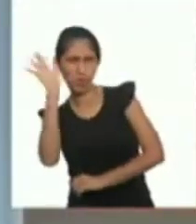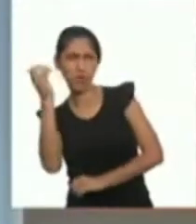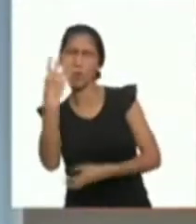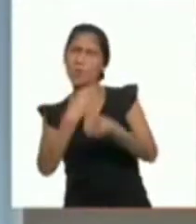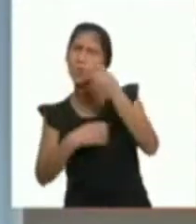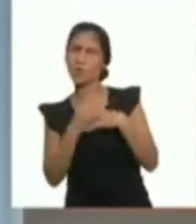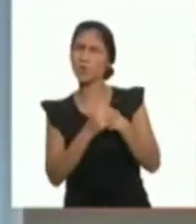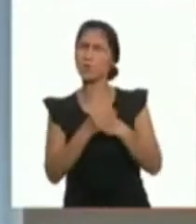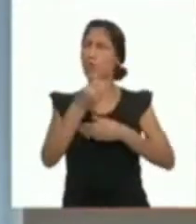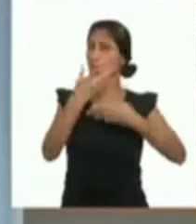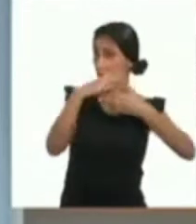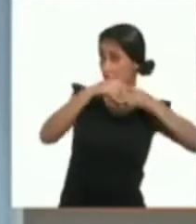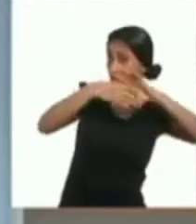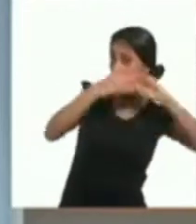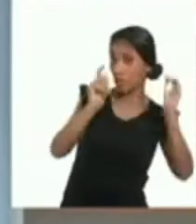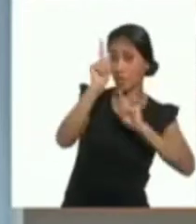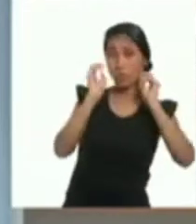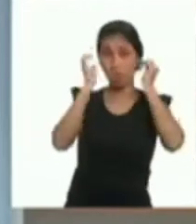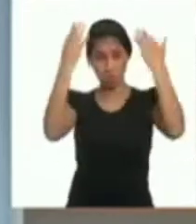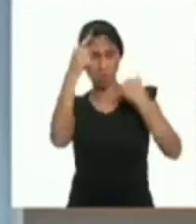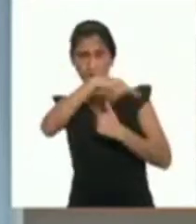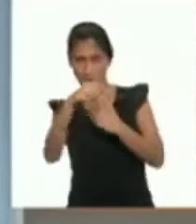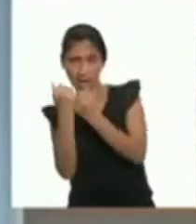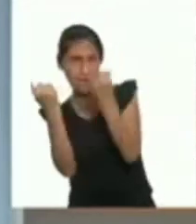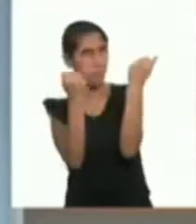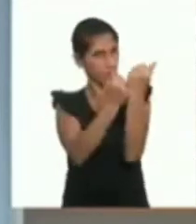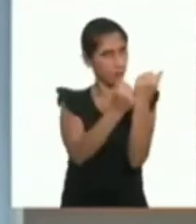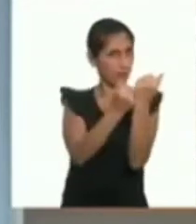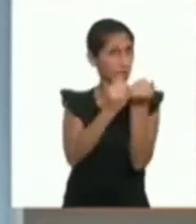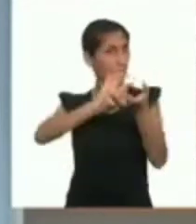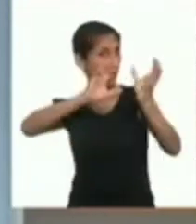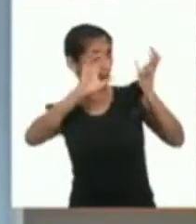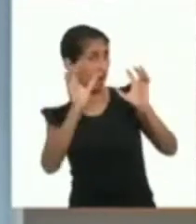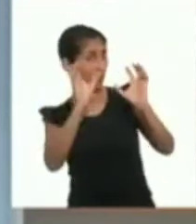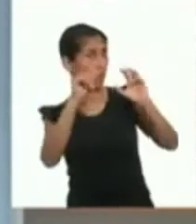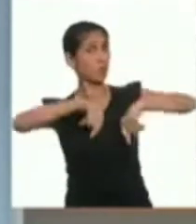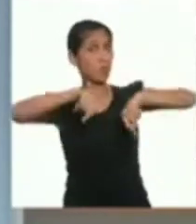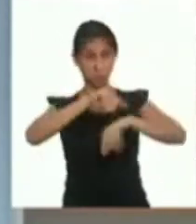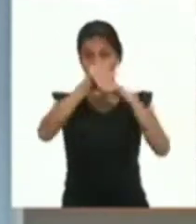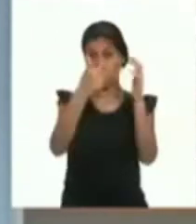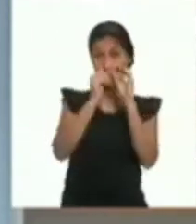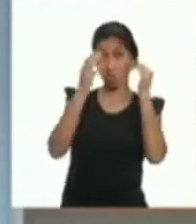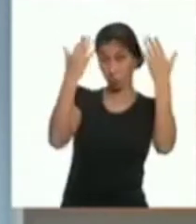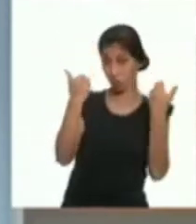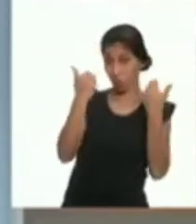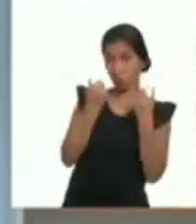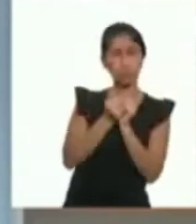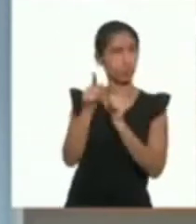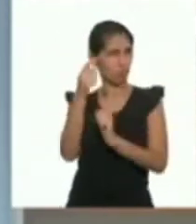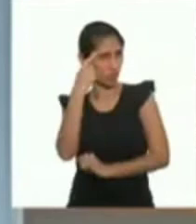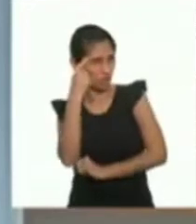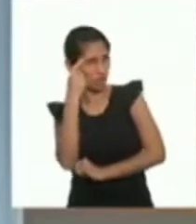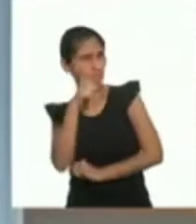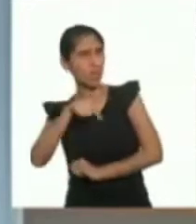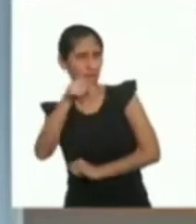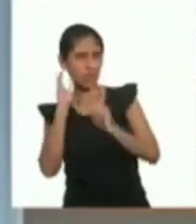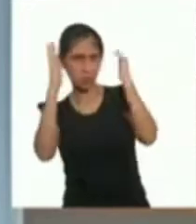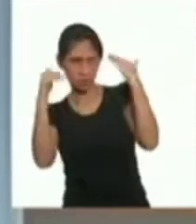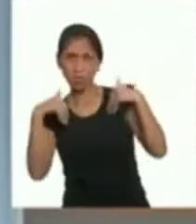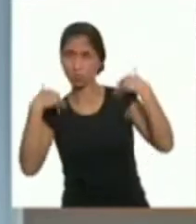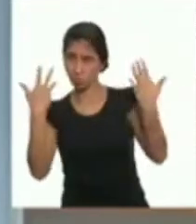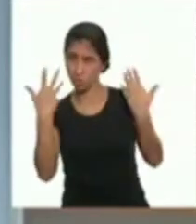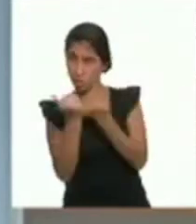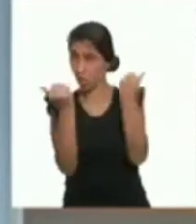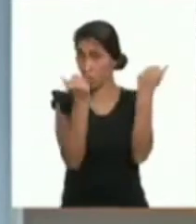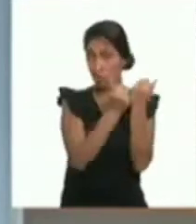Hola, cuéntanos, ¿conoces la historia de alguna mujer que haya contribuido en generar cambios en la participación de las mujeres? ¿Crees que deberían celebrar sus